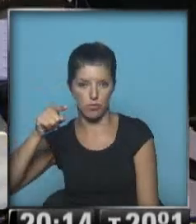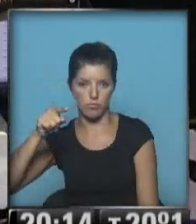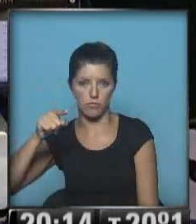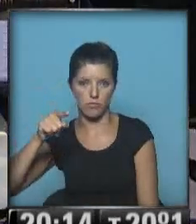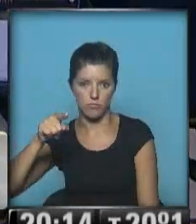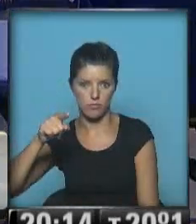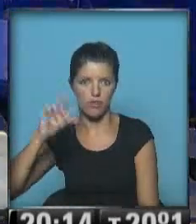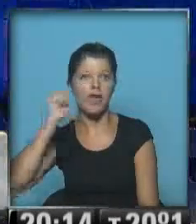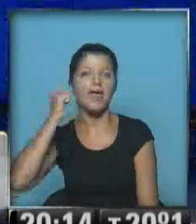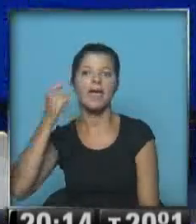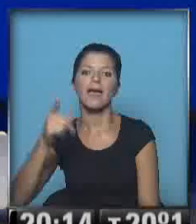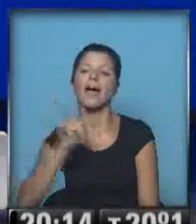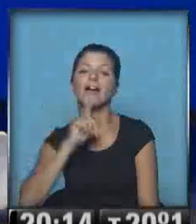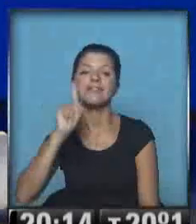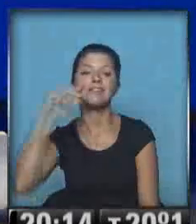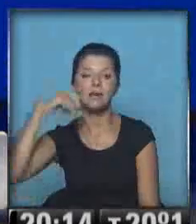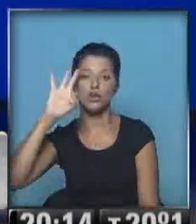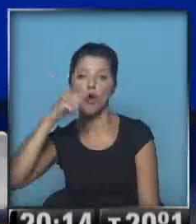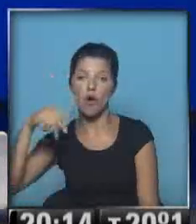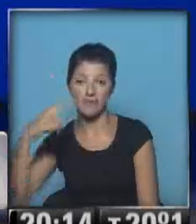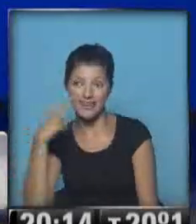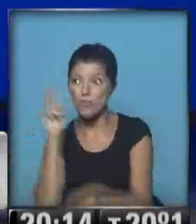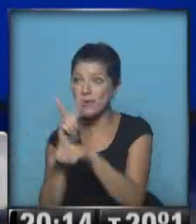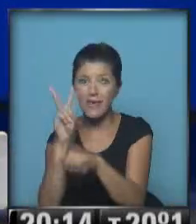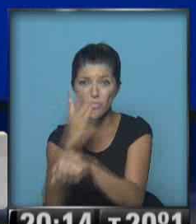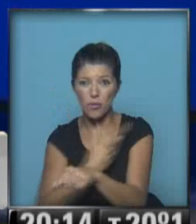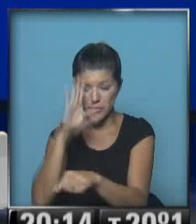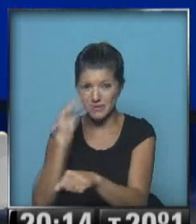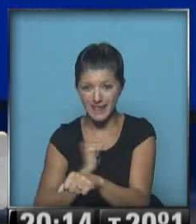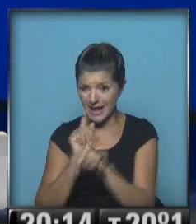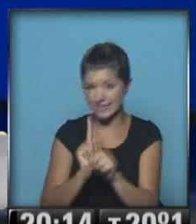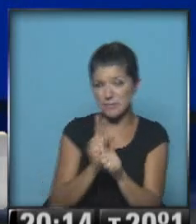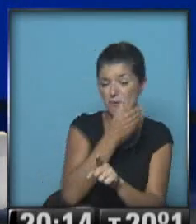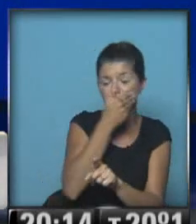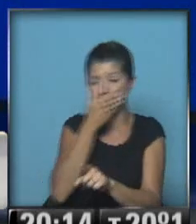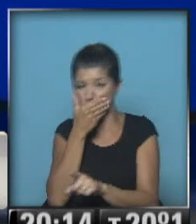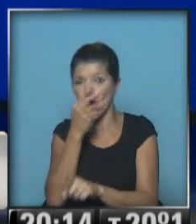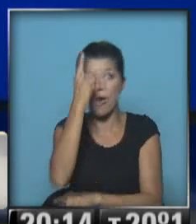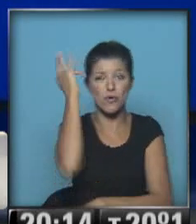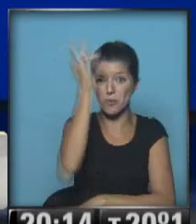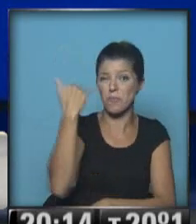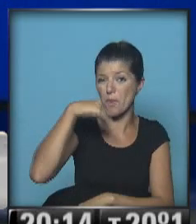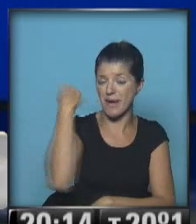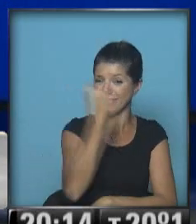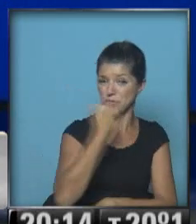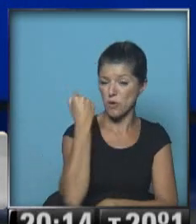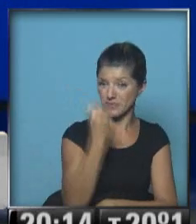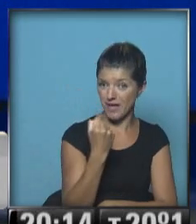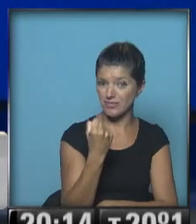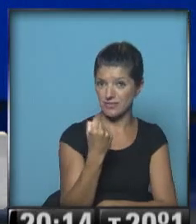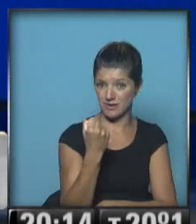como el señor gatin noni defendiendo una dictadura que había secuestrado a uno de los obispos más ilustres que